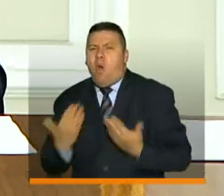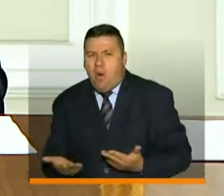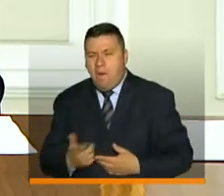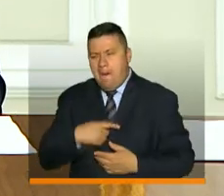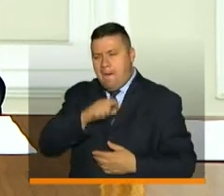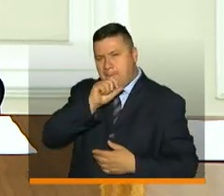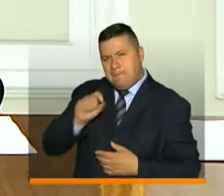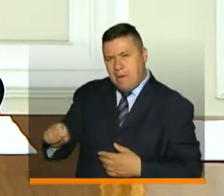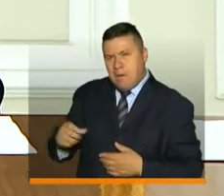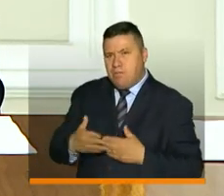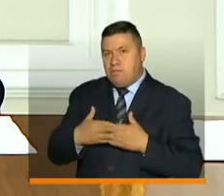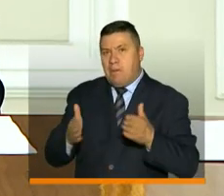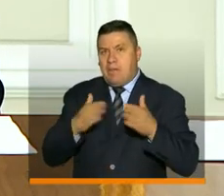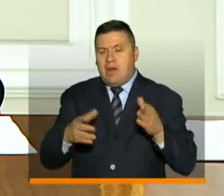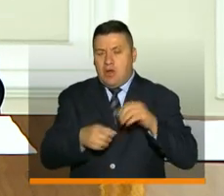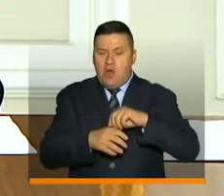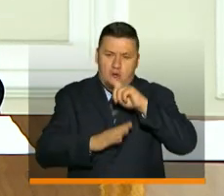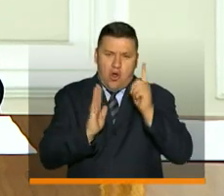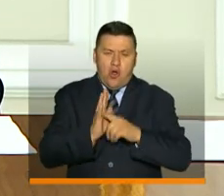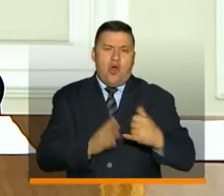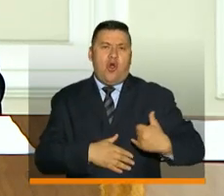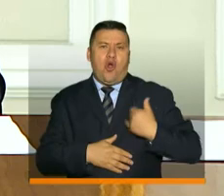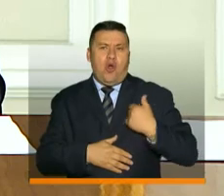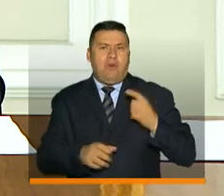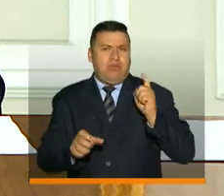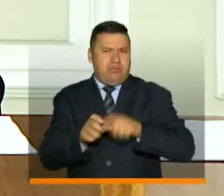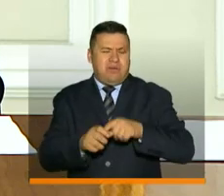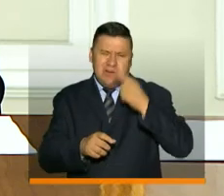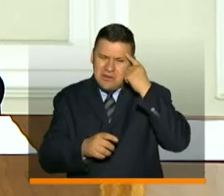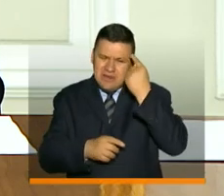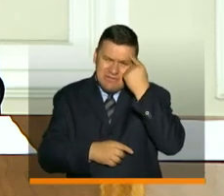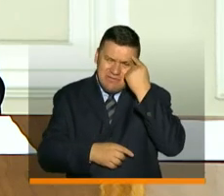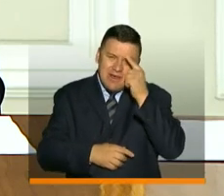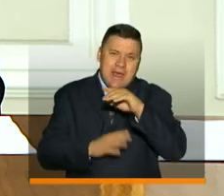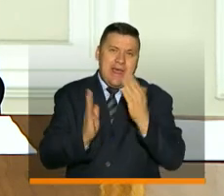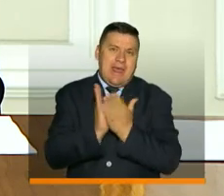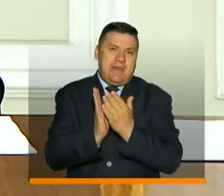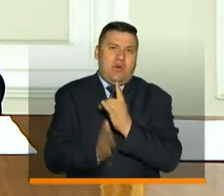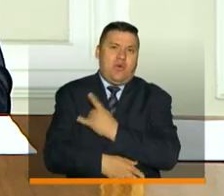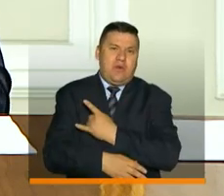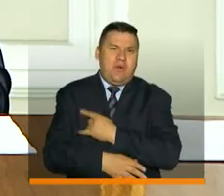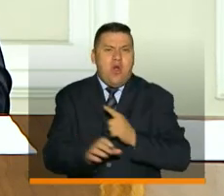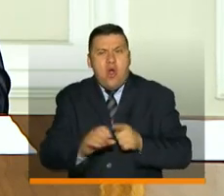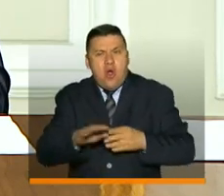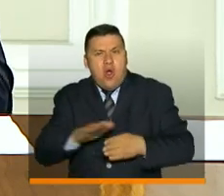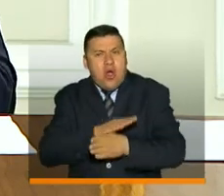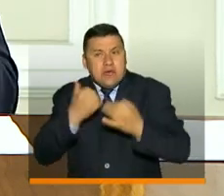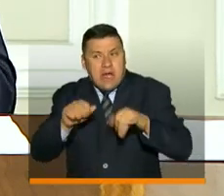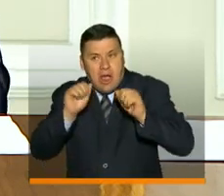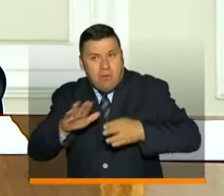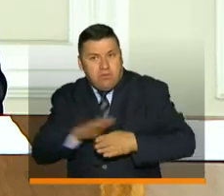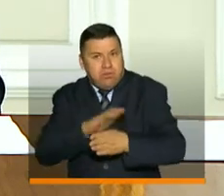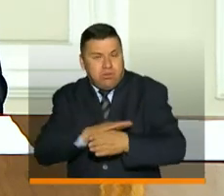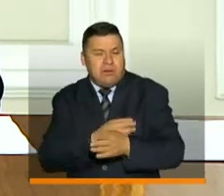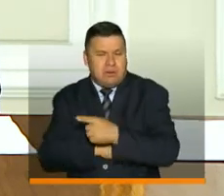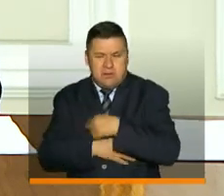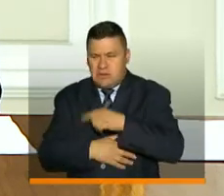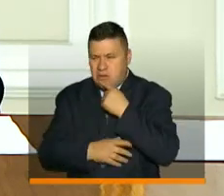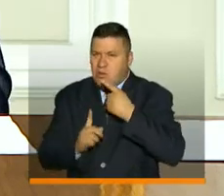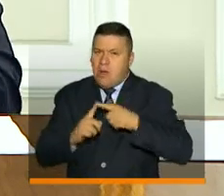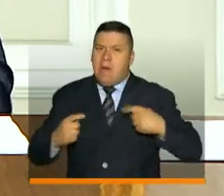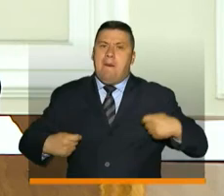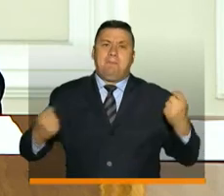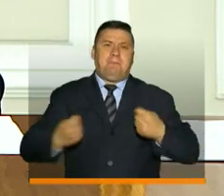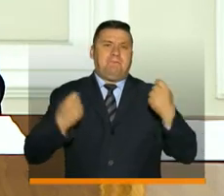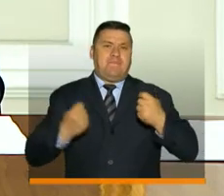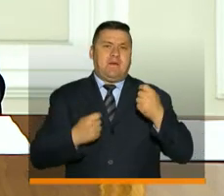avanza la oferta integral para los jóvenes, sobre todo pensando en la educación superior, como lo hemos dicho,